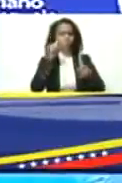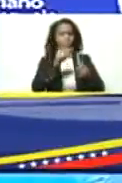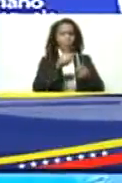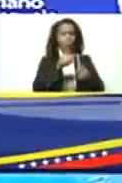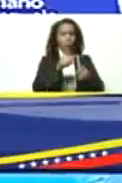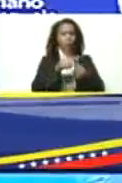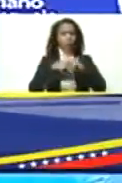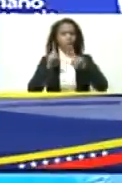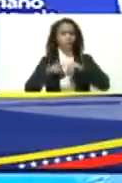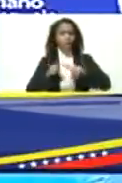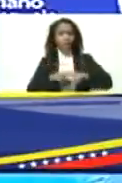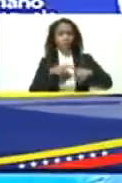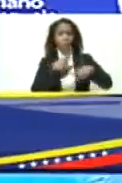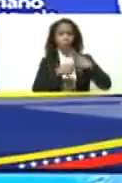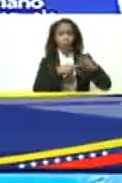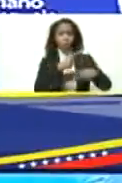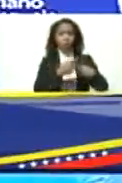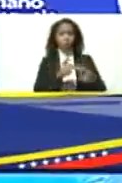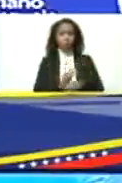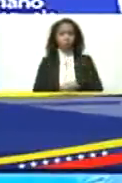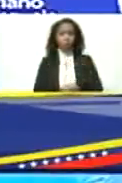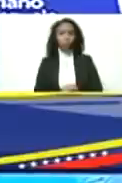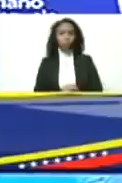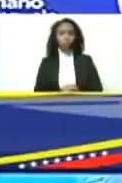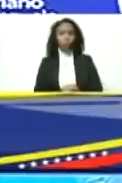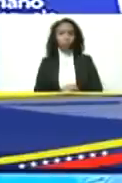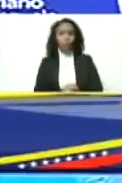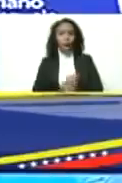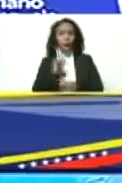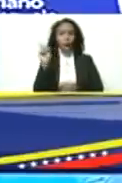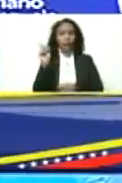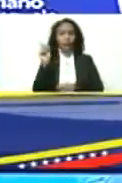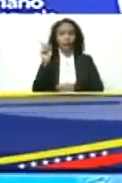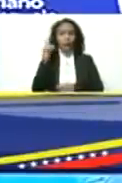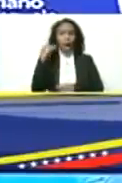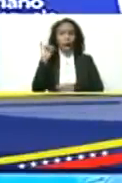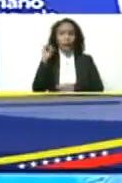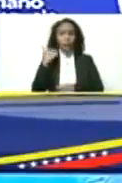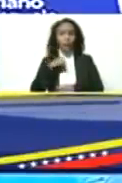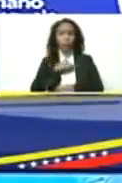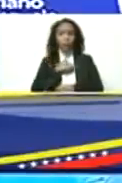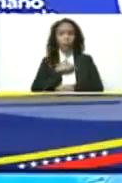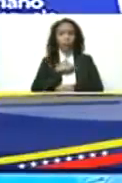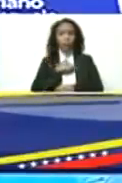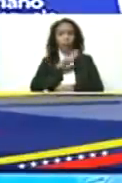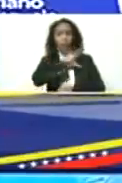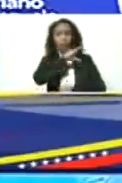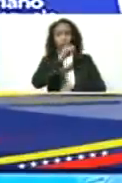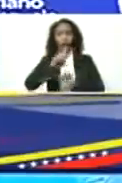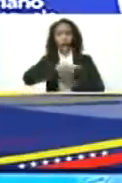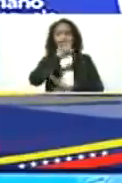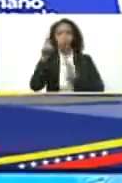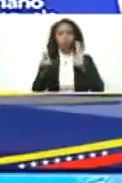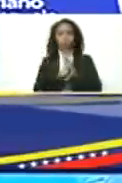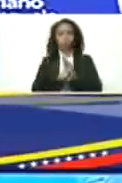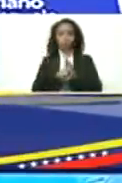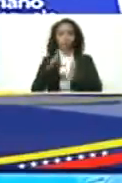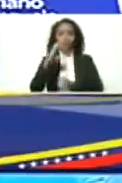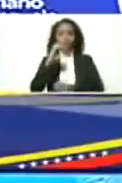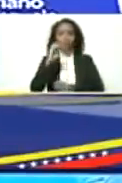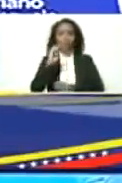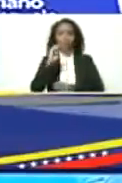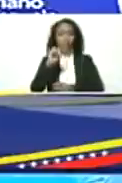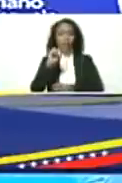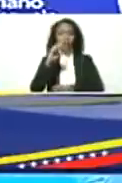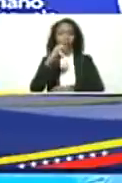la diversificación productiva. Allá está nuestra directora general de Sencamer, María